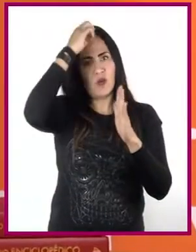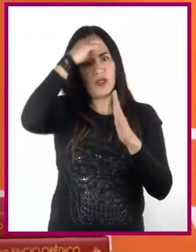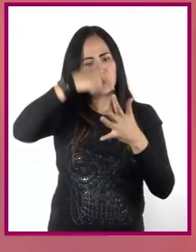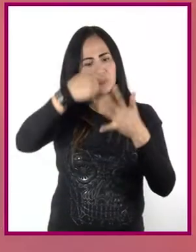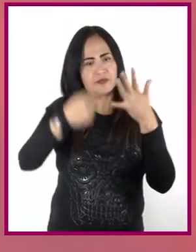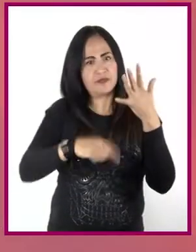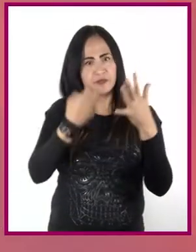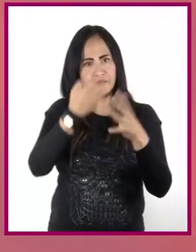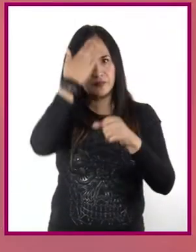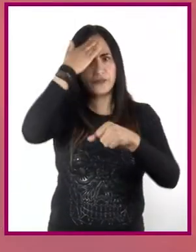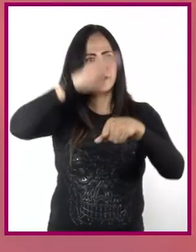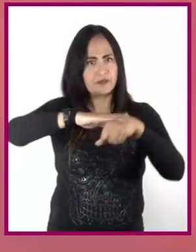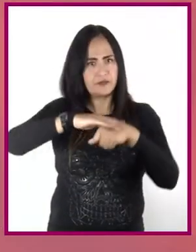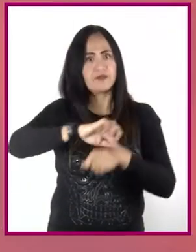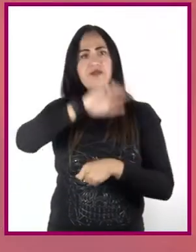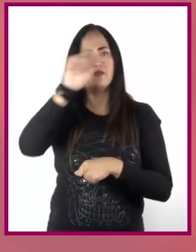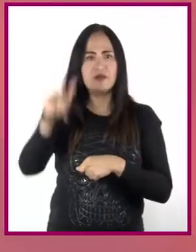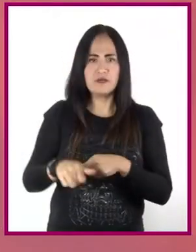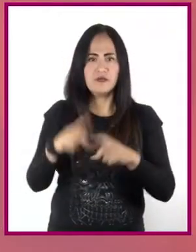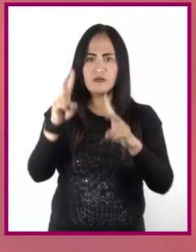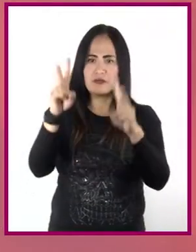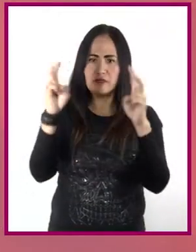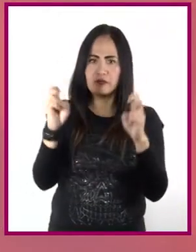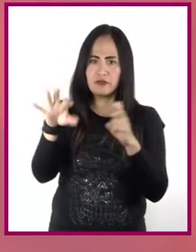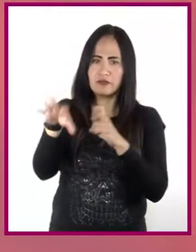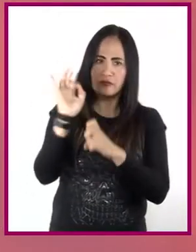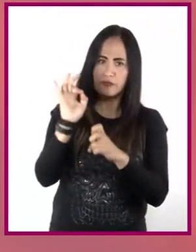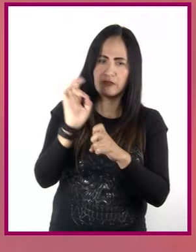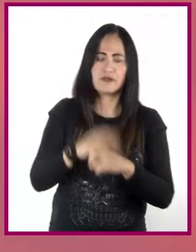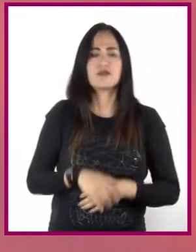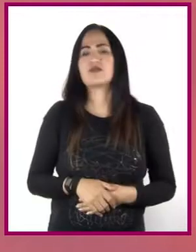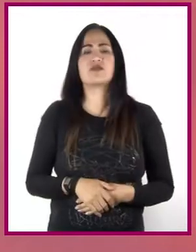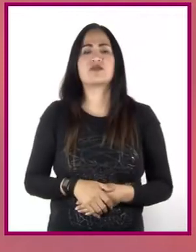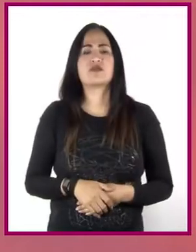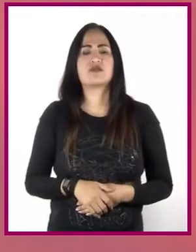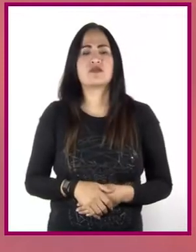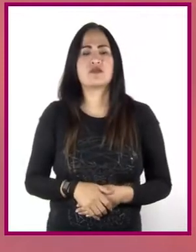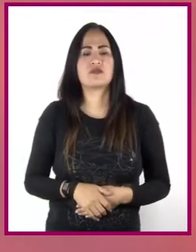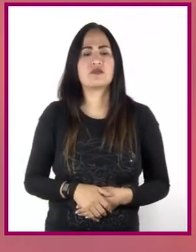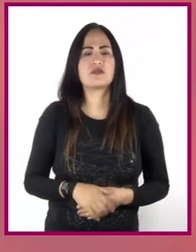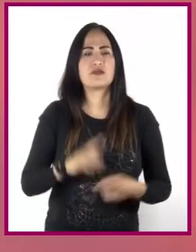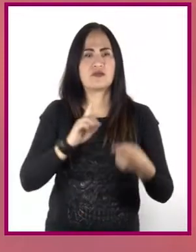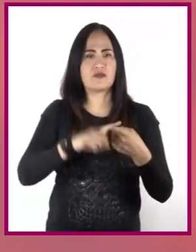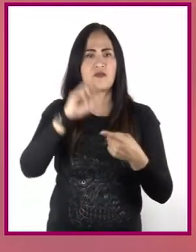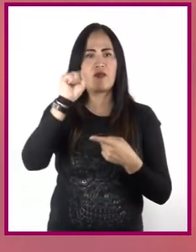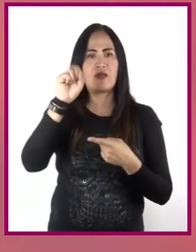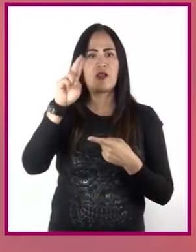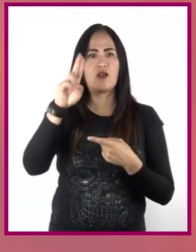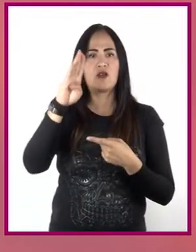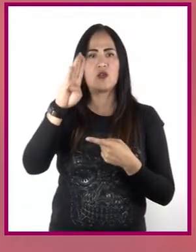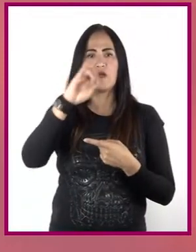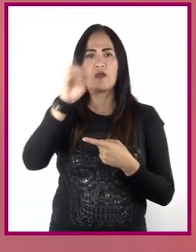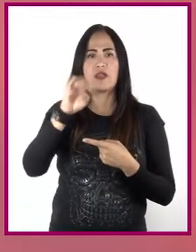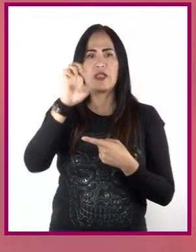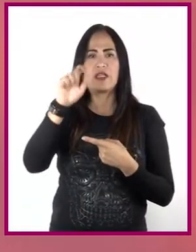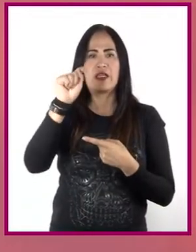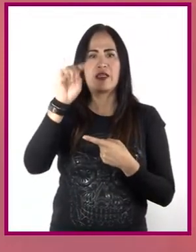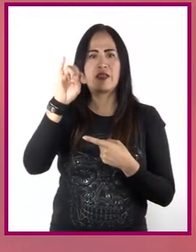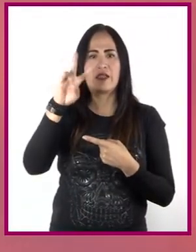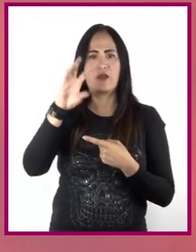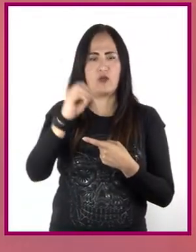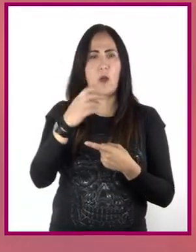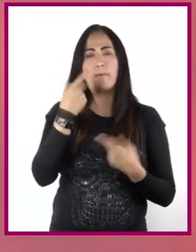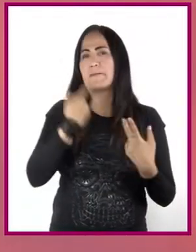tenerlas presentes a la hora de seleccionar nuestro tema. Es subjetivo, presenta la postura